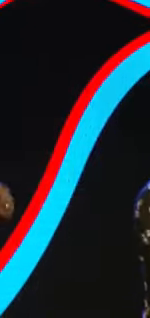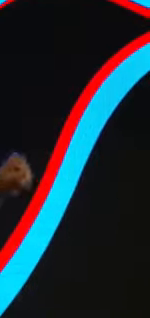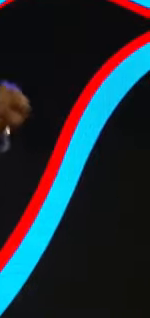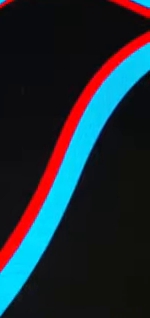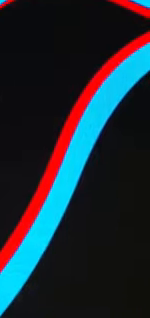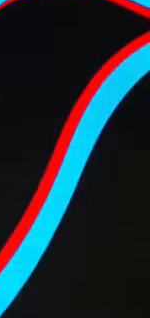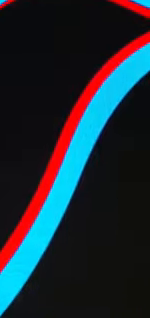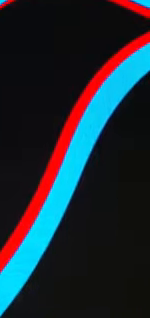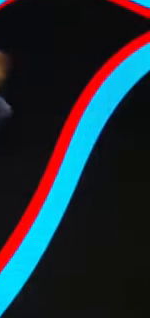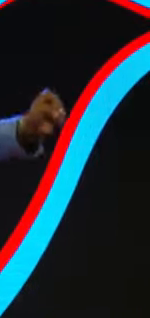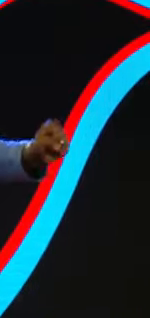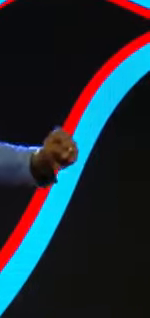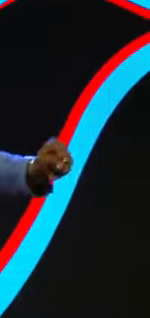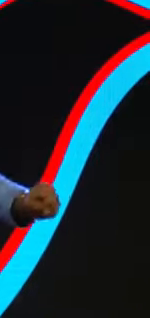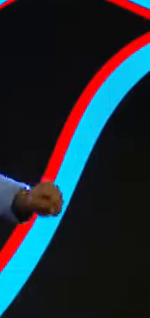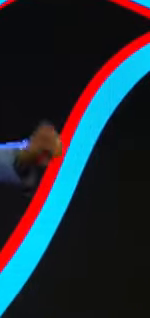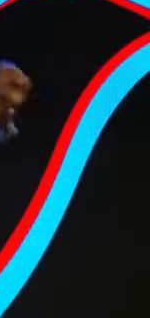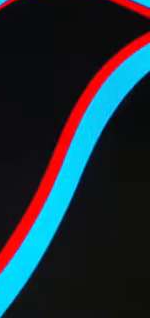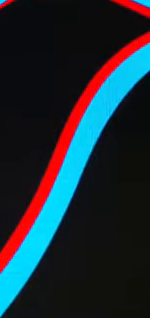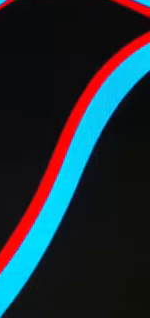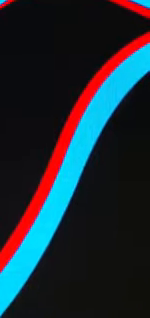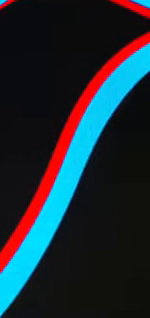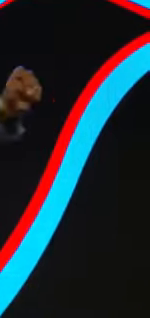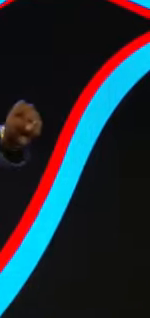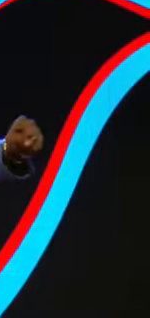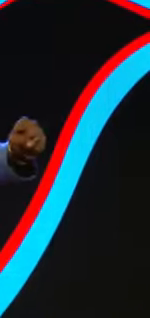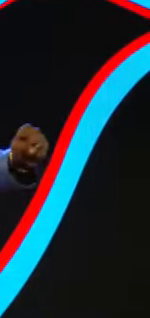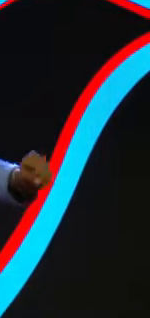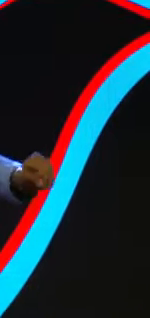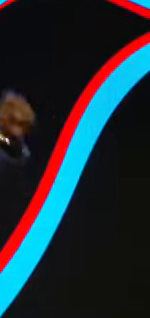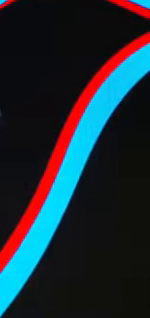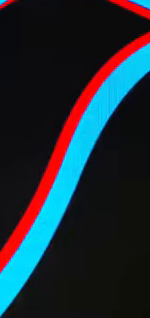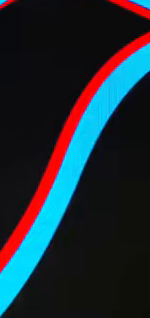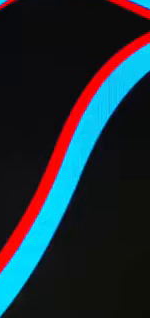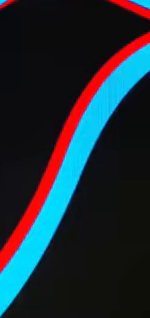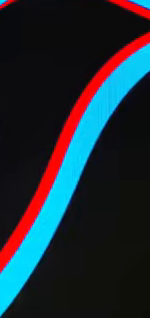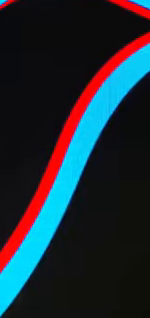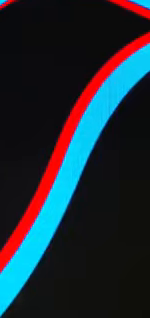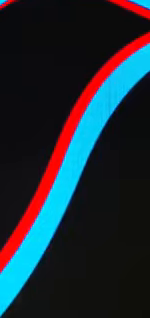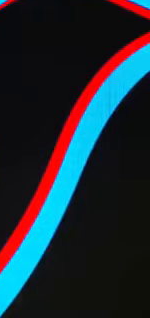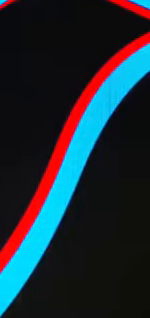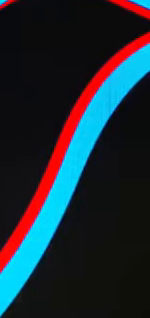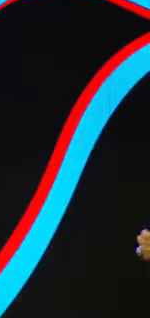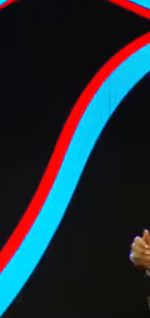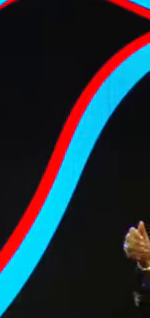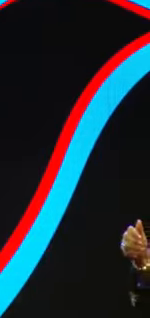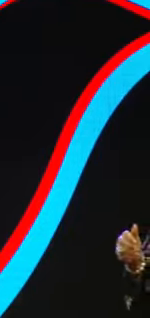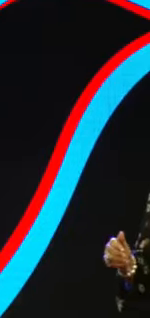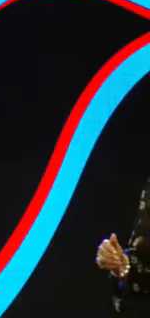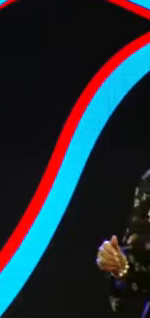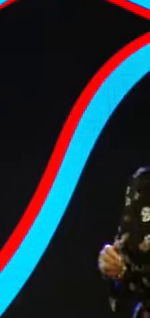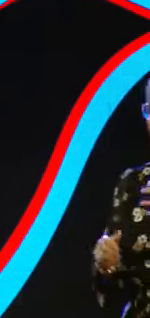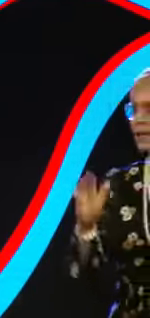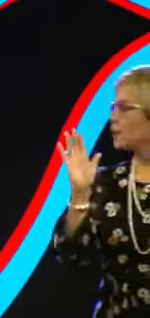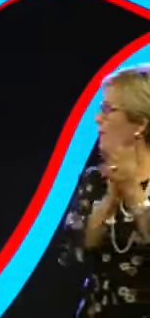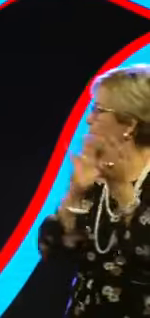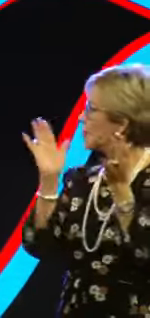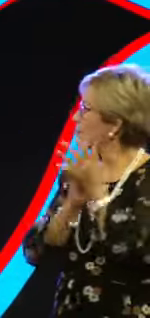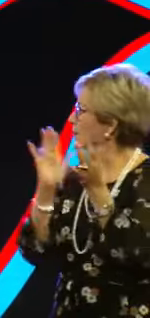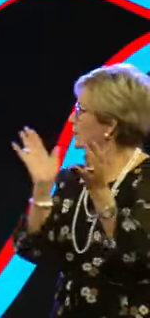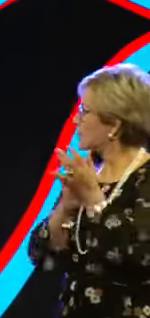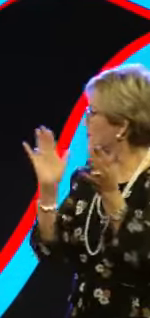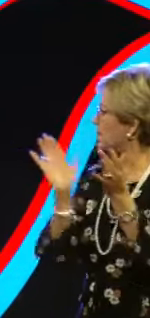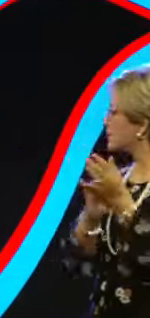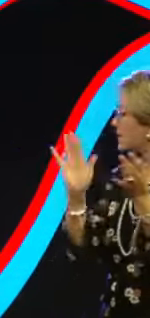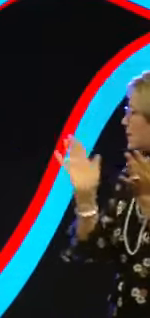en la columna vertebral, en los discos herniados, Señor, en la cintura ahora. ahora mismo alguien lo tiene que estar creyendo en